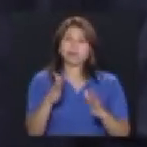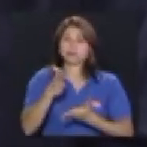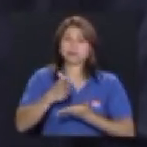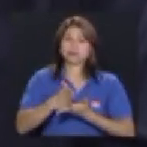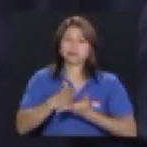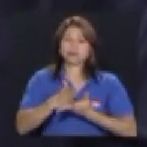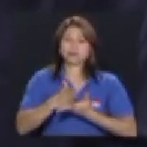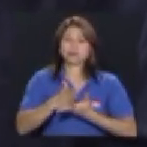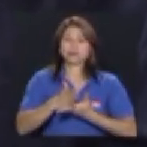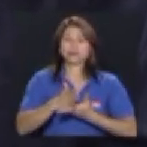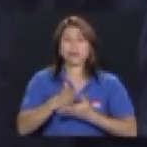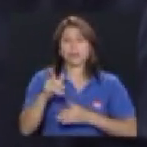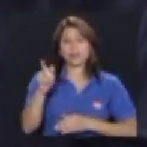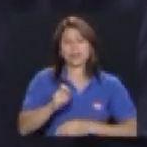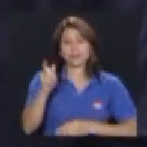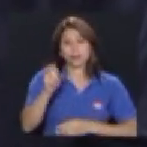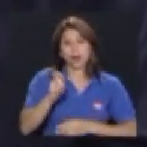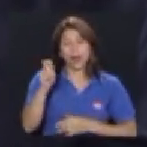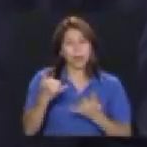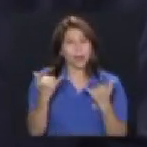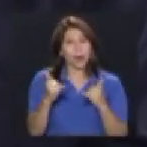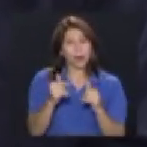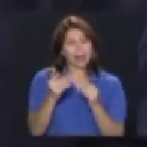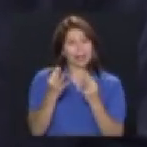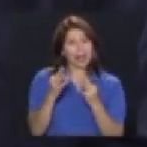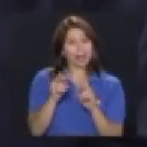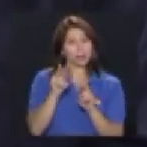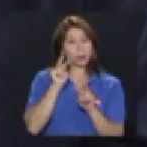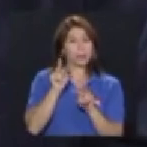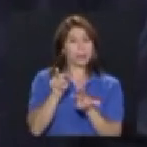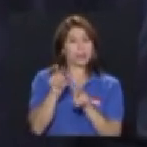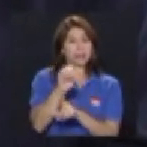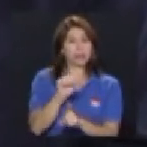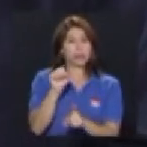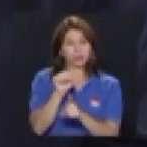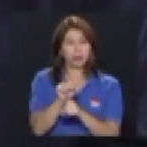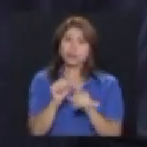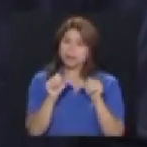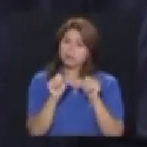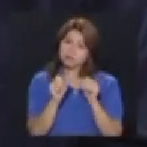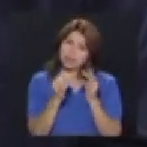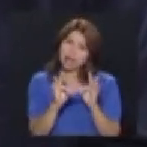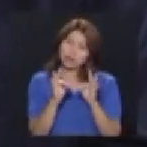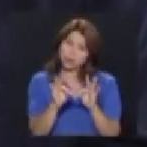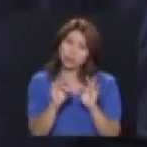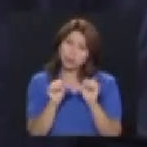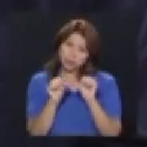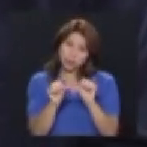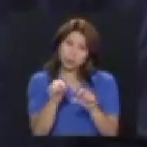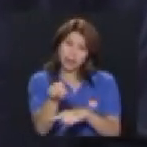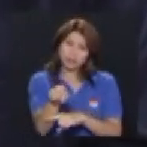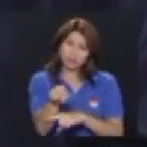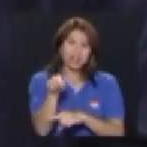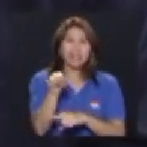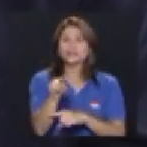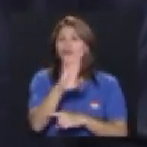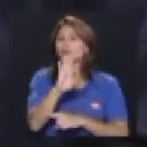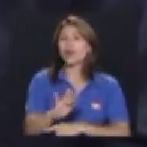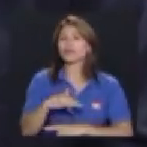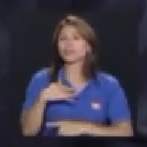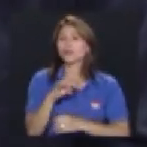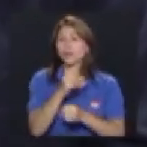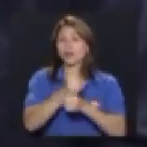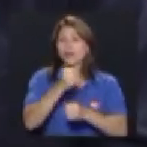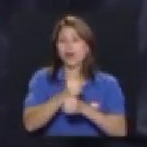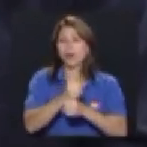pues la veo un poquito más de lejos, trato de mantenerme, porque eso nunca fue un trabajo, siempre fue pasión, pero hoy tritura